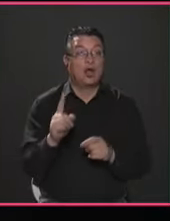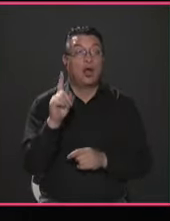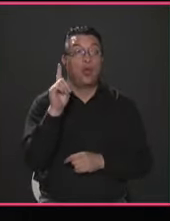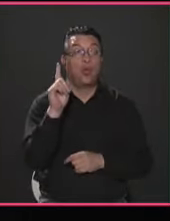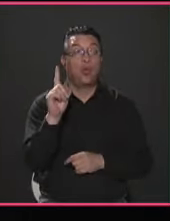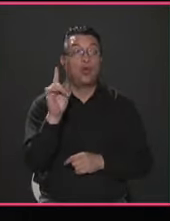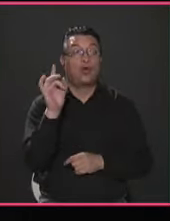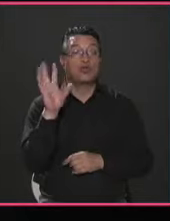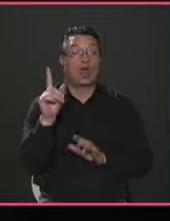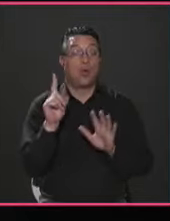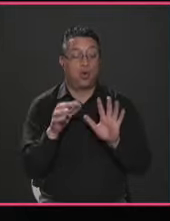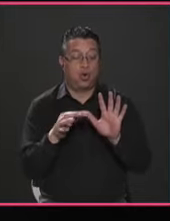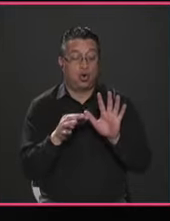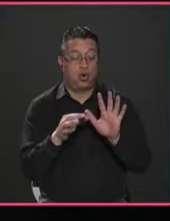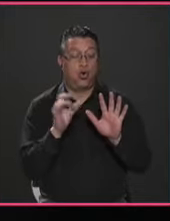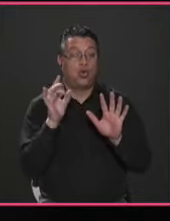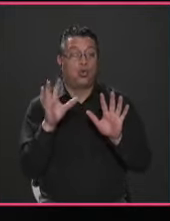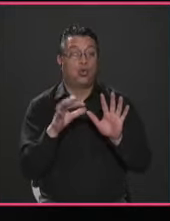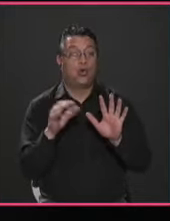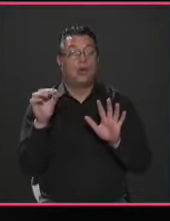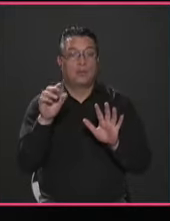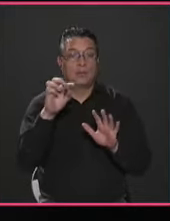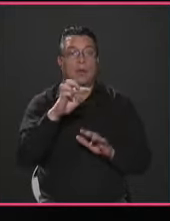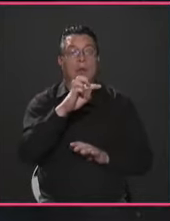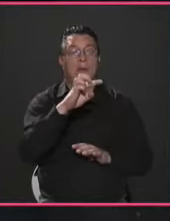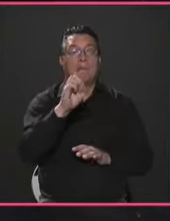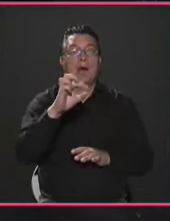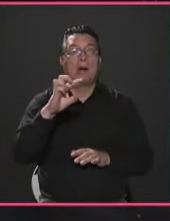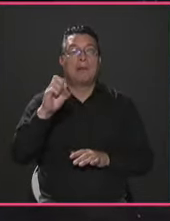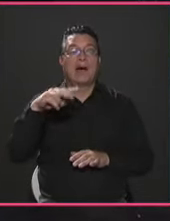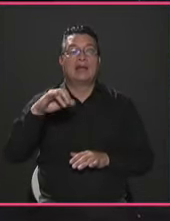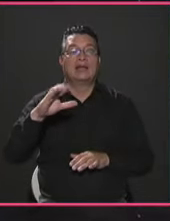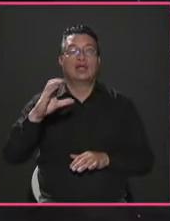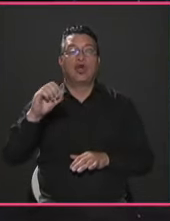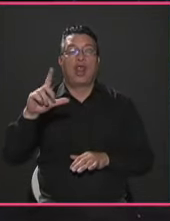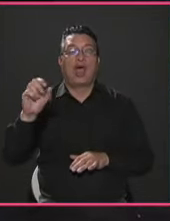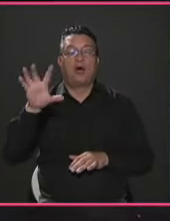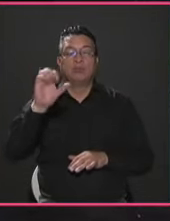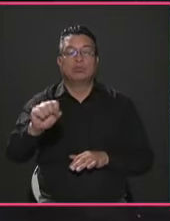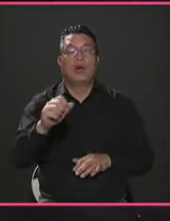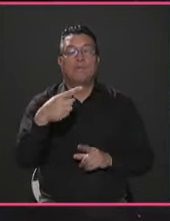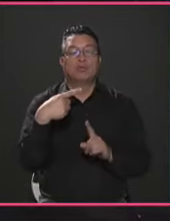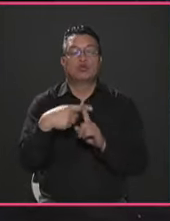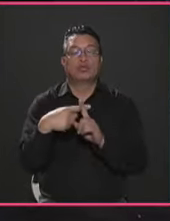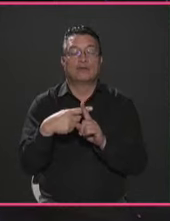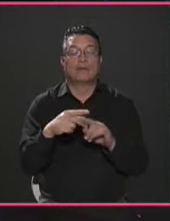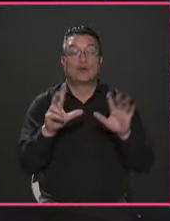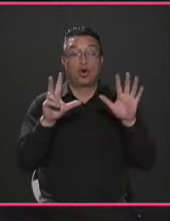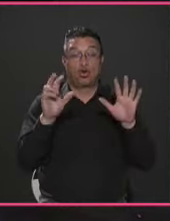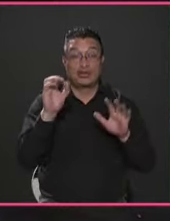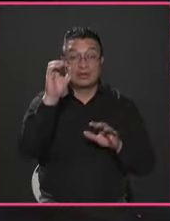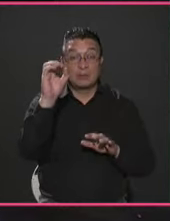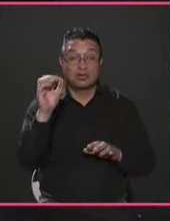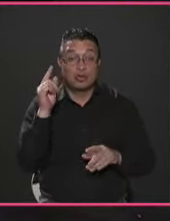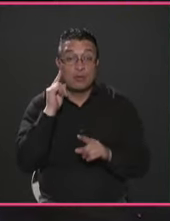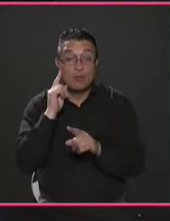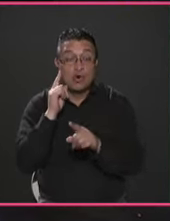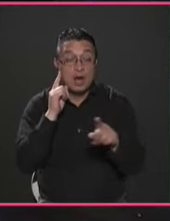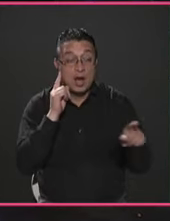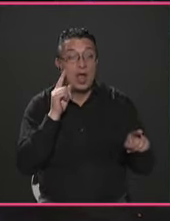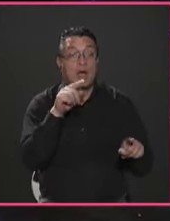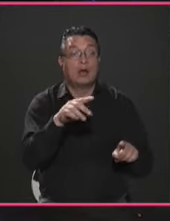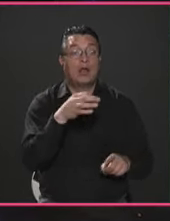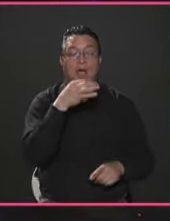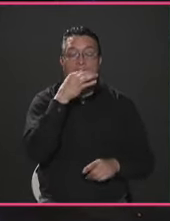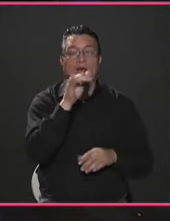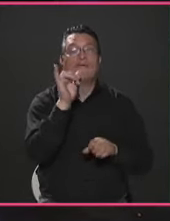una era diagnosticada por el pap como positiva eso significa que el 80% de las mujeres estan teniendo